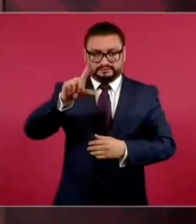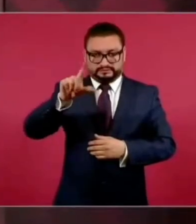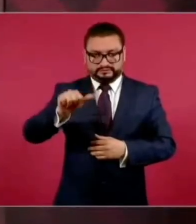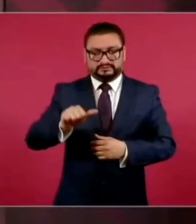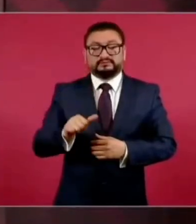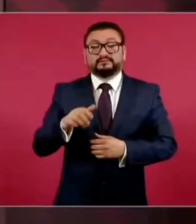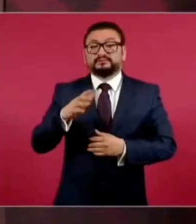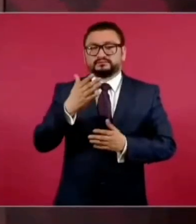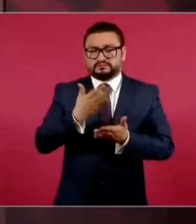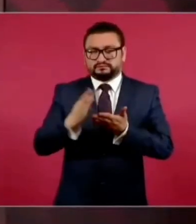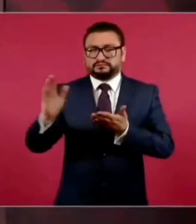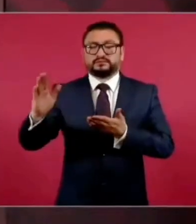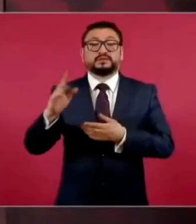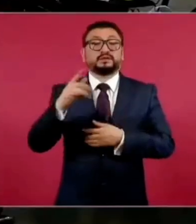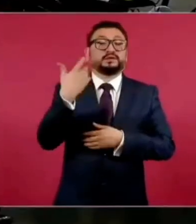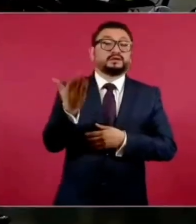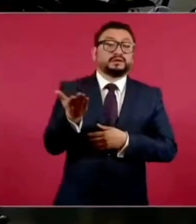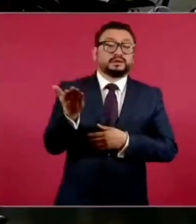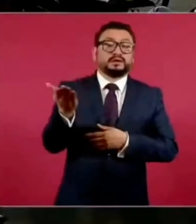Pero él,